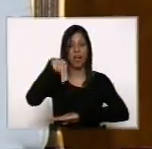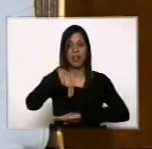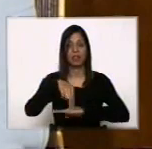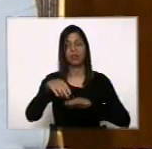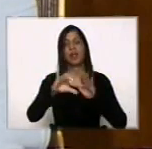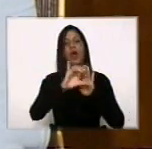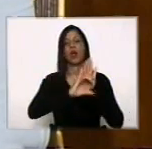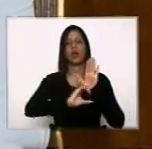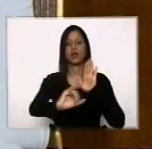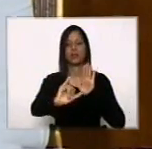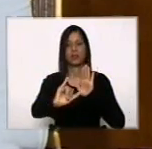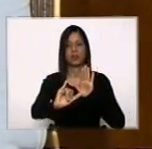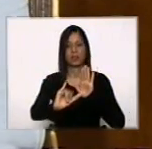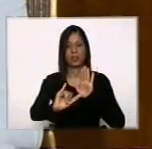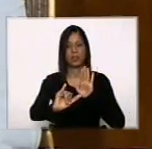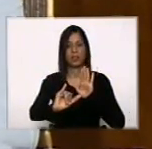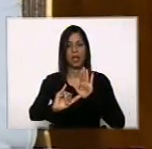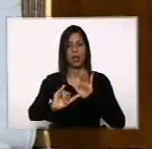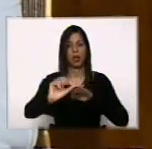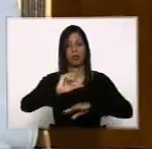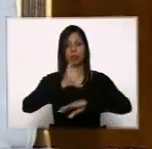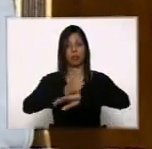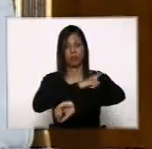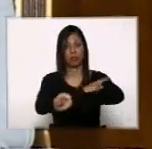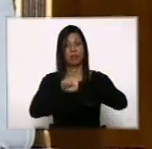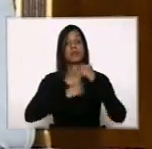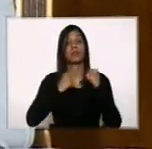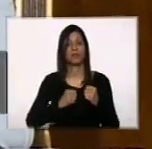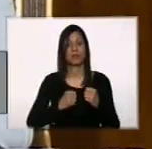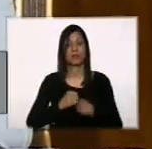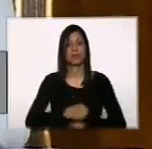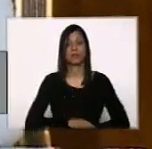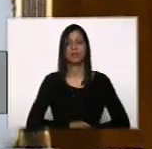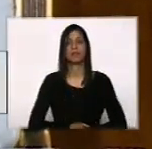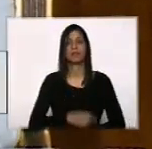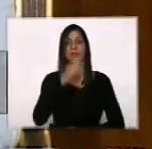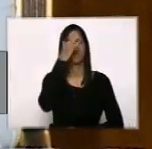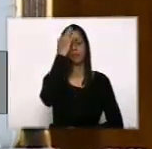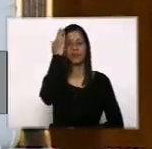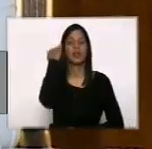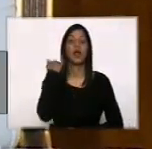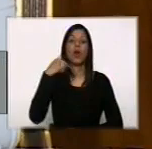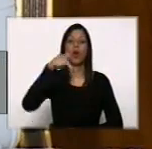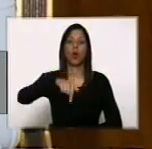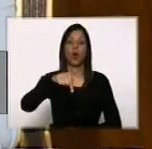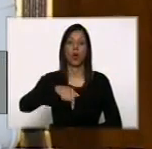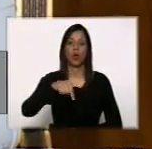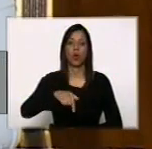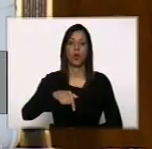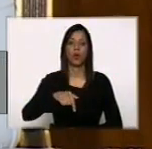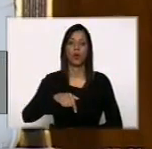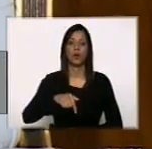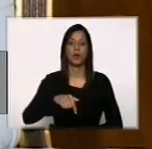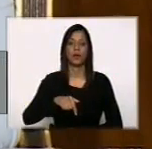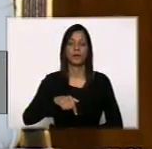Nacional Constituyente Plenipotenciaria. Hoy, cuando estamos